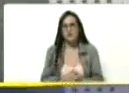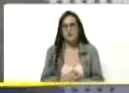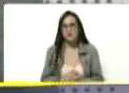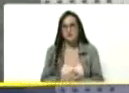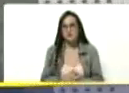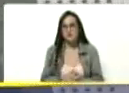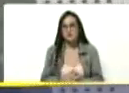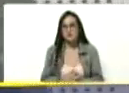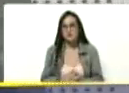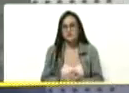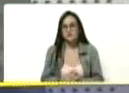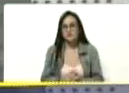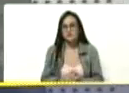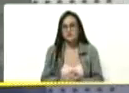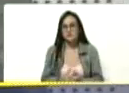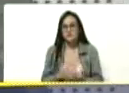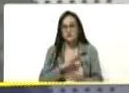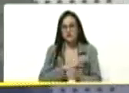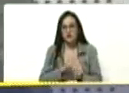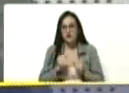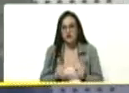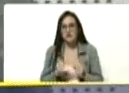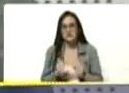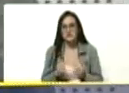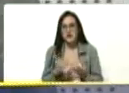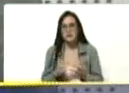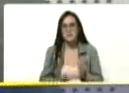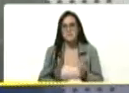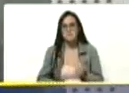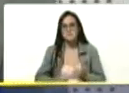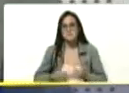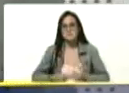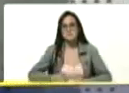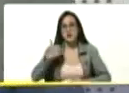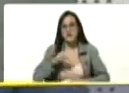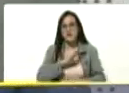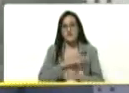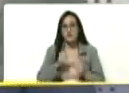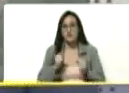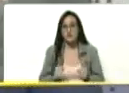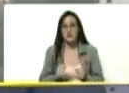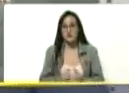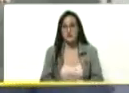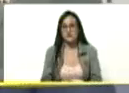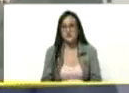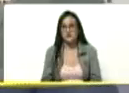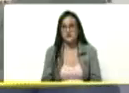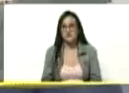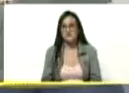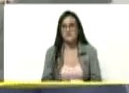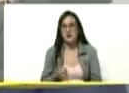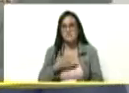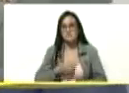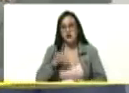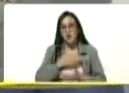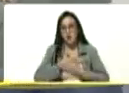strength, vayan de fortaleza a una mayor fortaleza, to increase cooperation, para elevar la